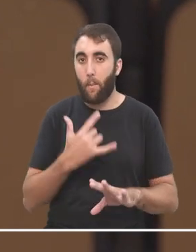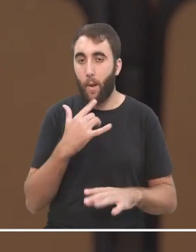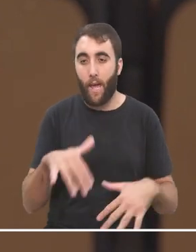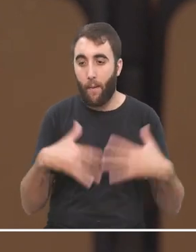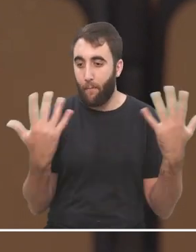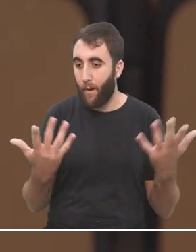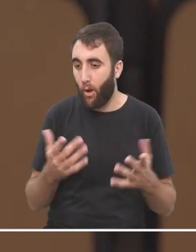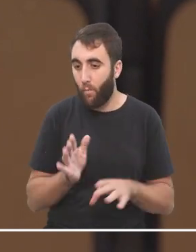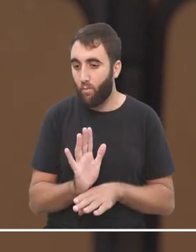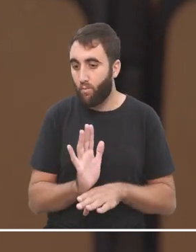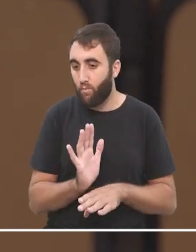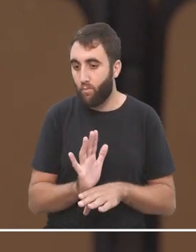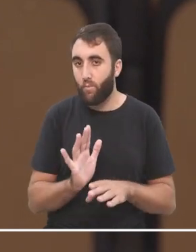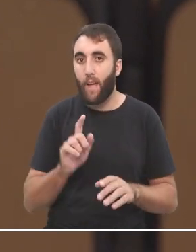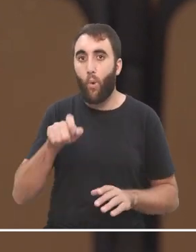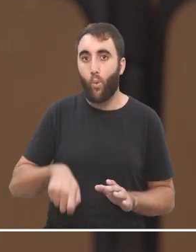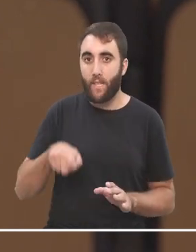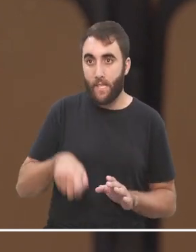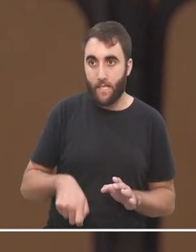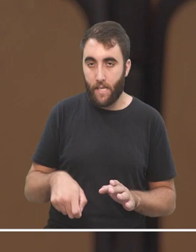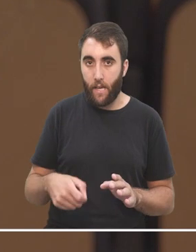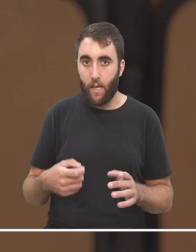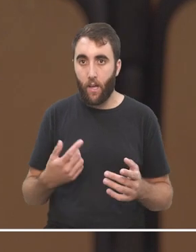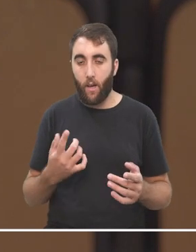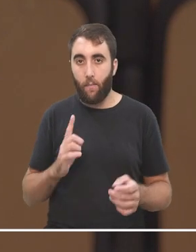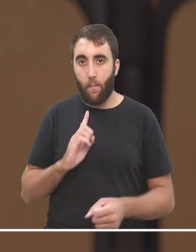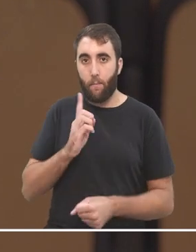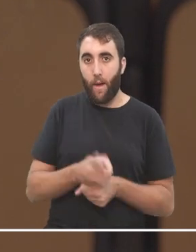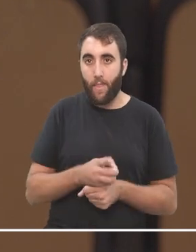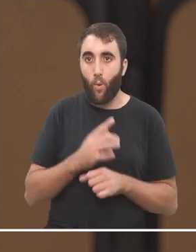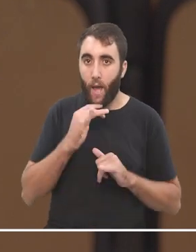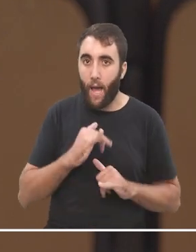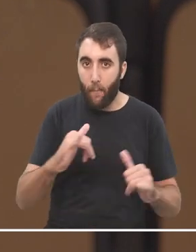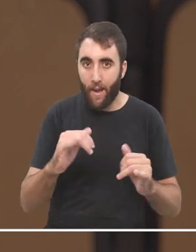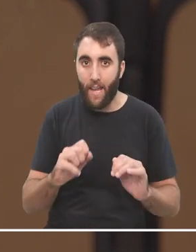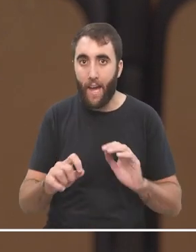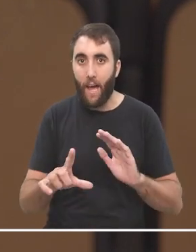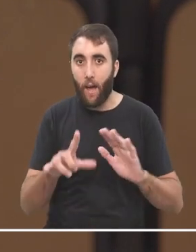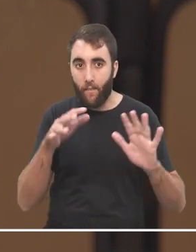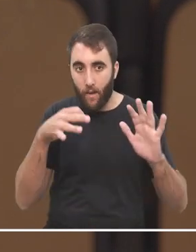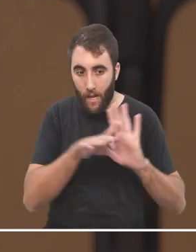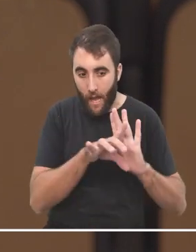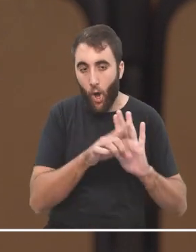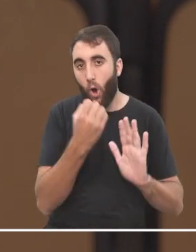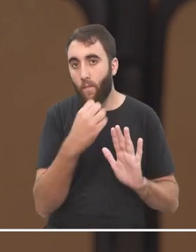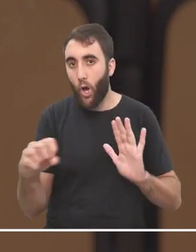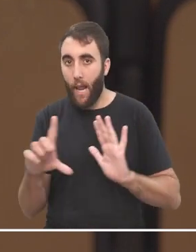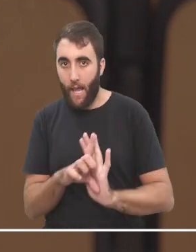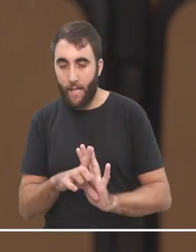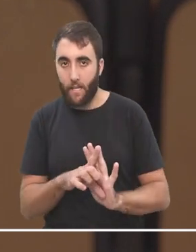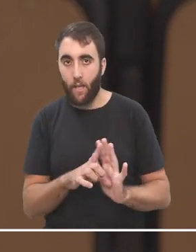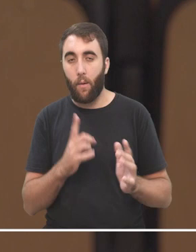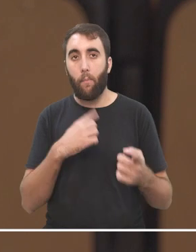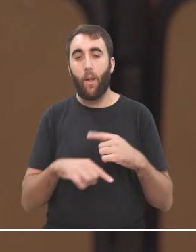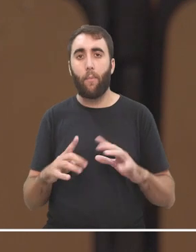ejemplo los tribunales, que determinan si una campaña es legal o no, pero también de los garantes de la